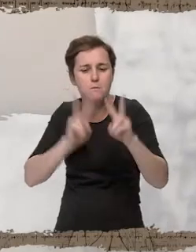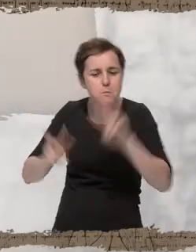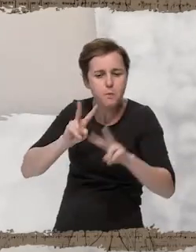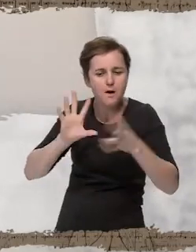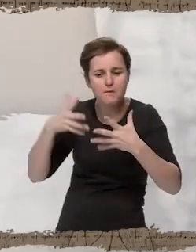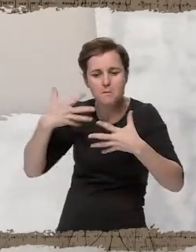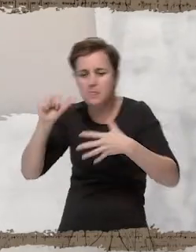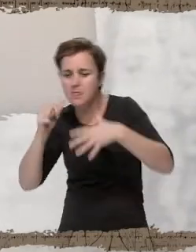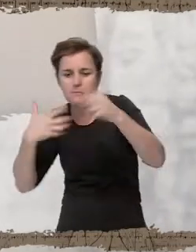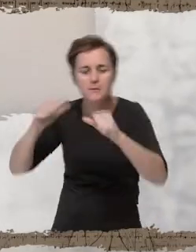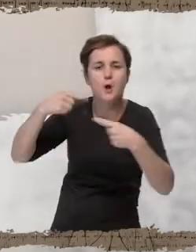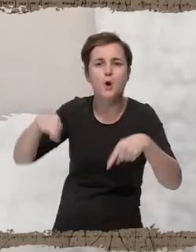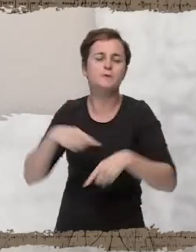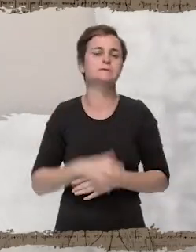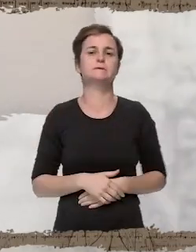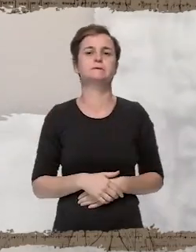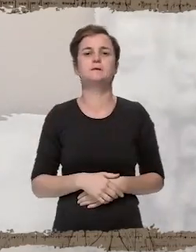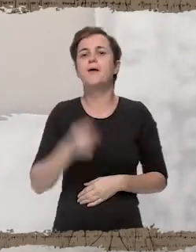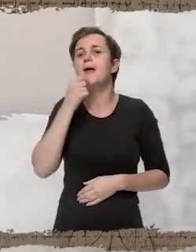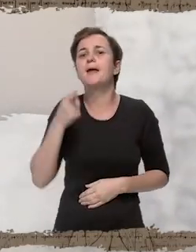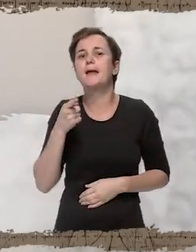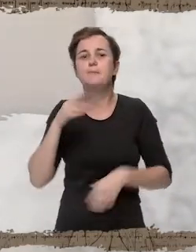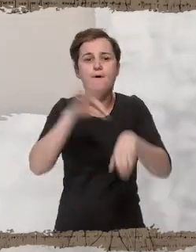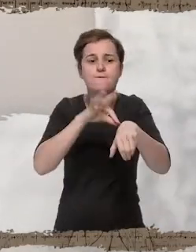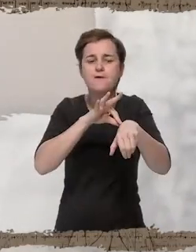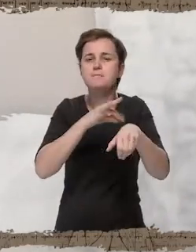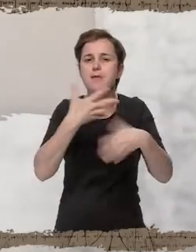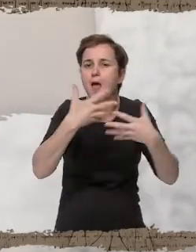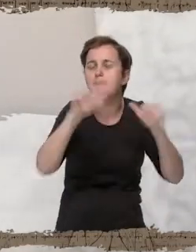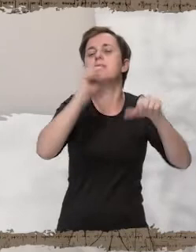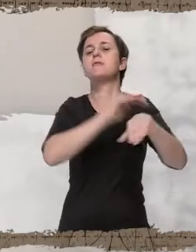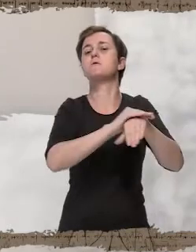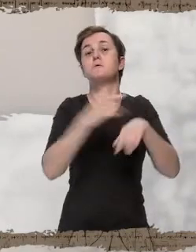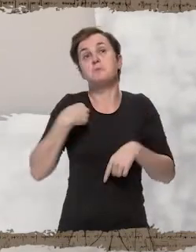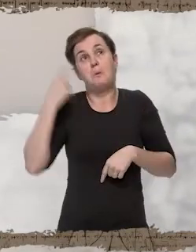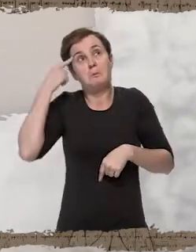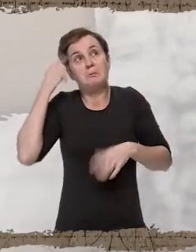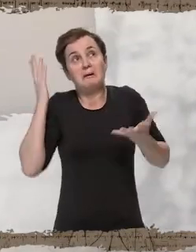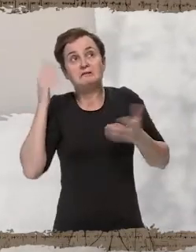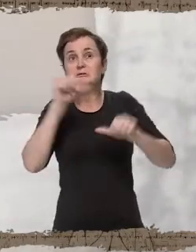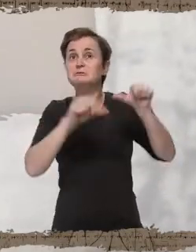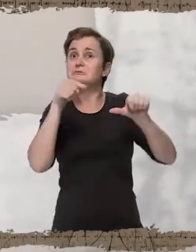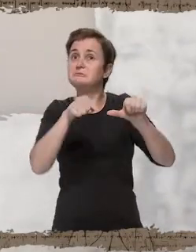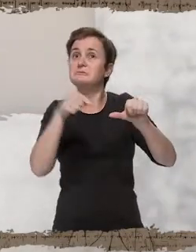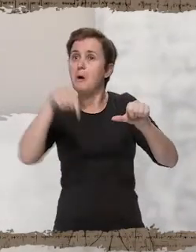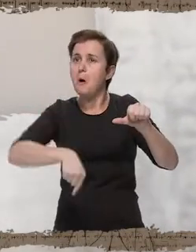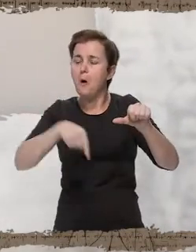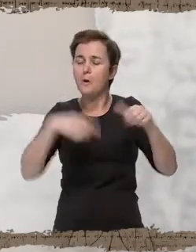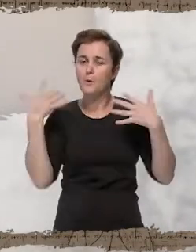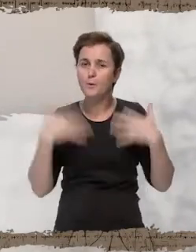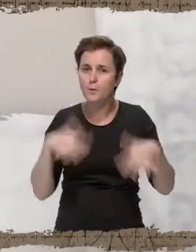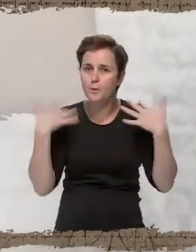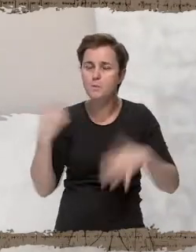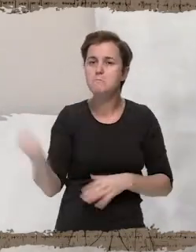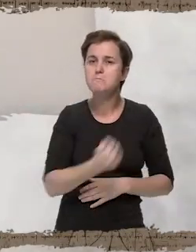descubrir diferentes cosas. Por ejemplo, la cura de una enfermedad, que por eso es que yo también pienso que la ciencia hoy en día es